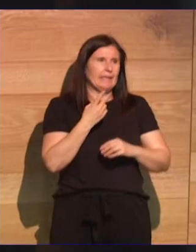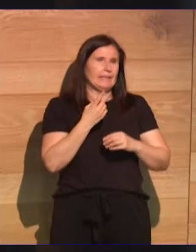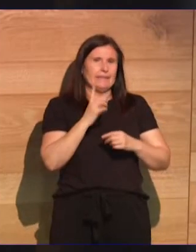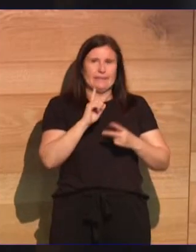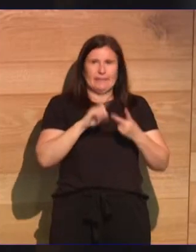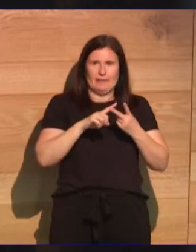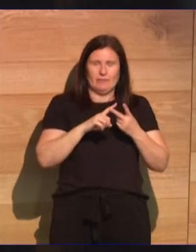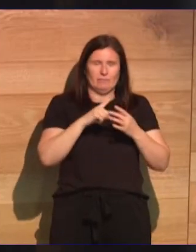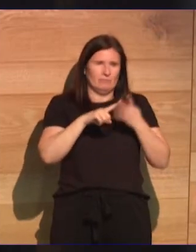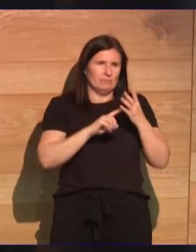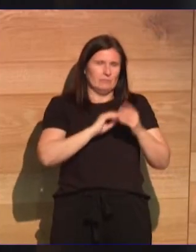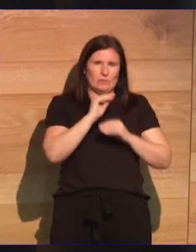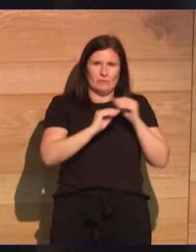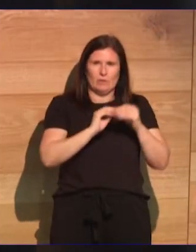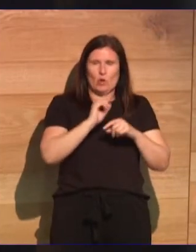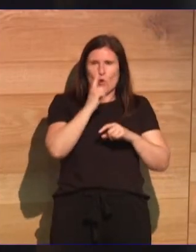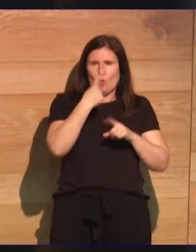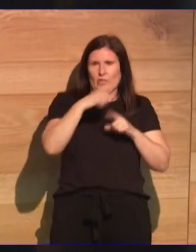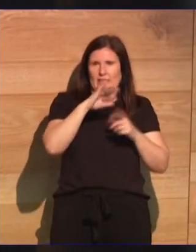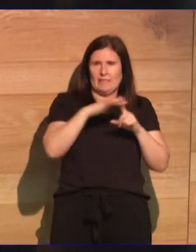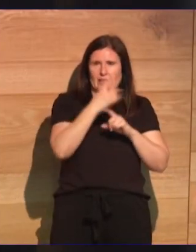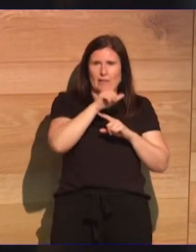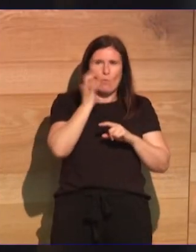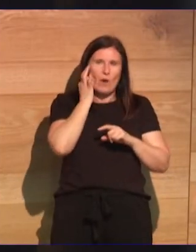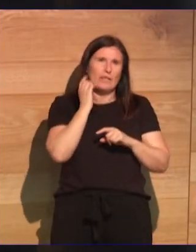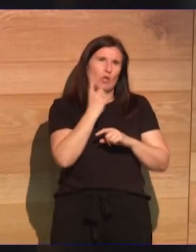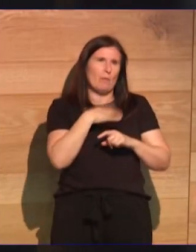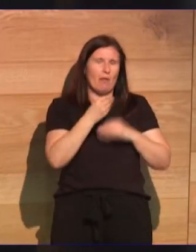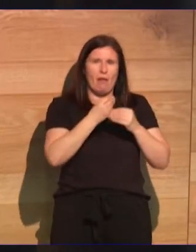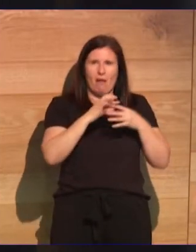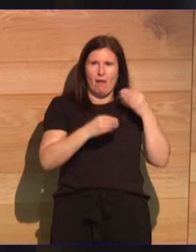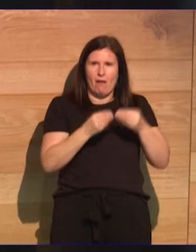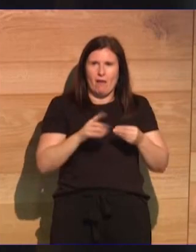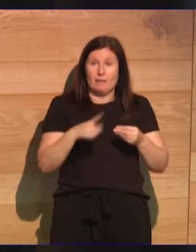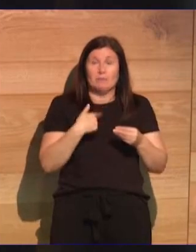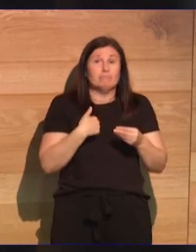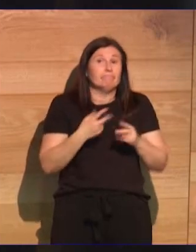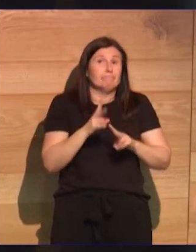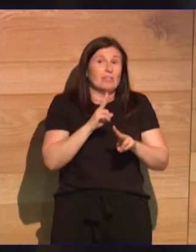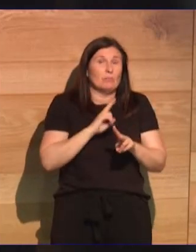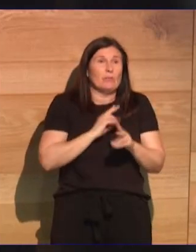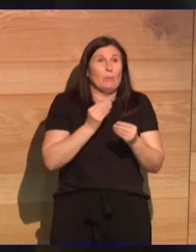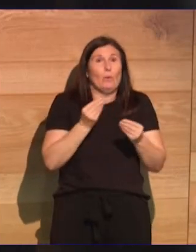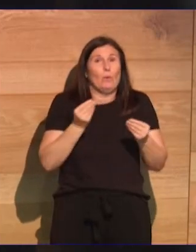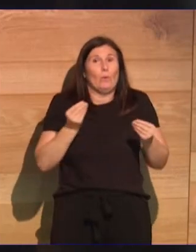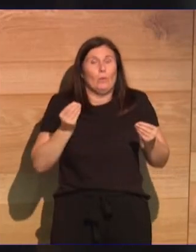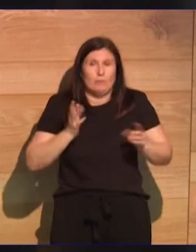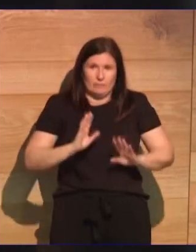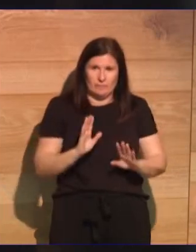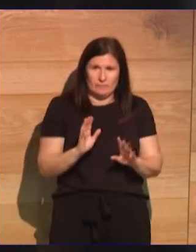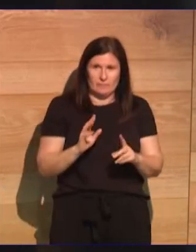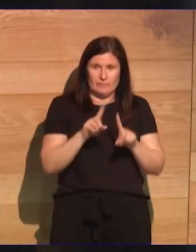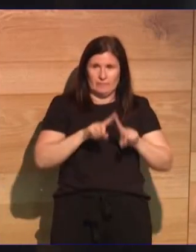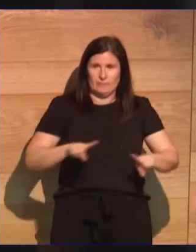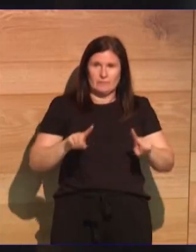es ambigua, ¿no? Y bueno, un poco en línea con lo que comentabais, al final el pensamiento divergente,